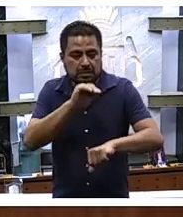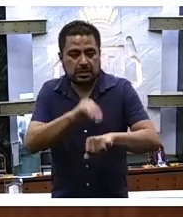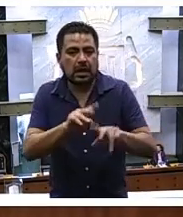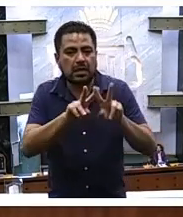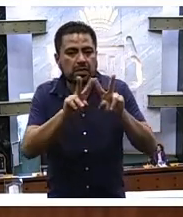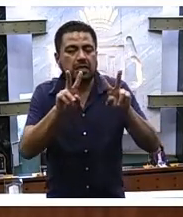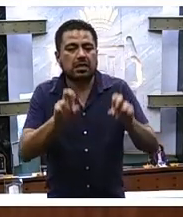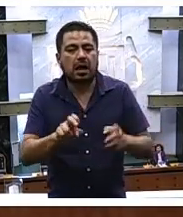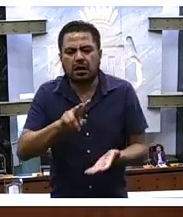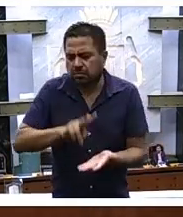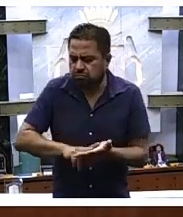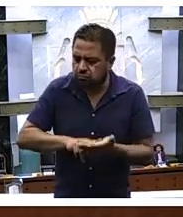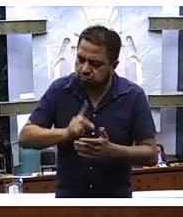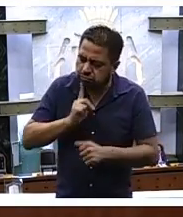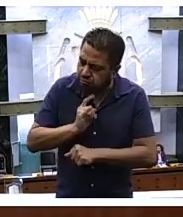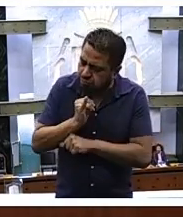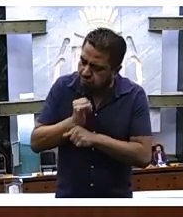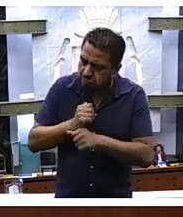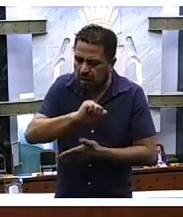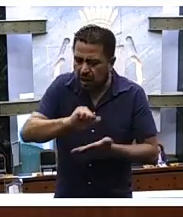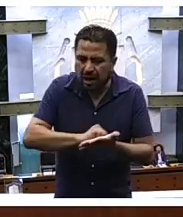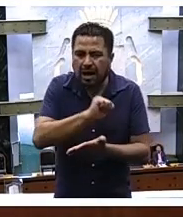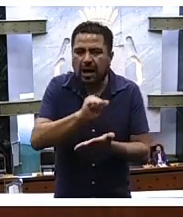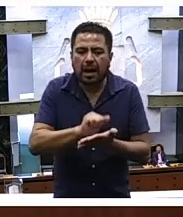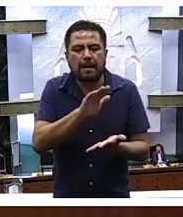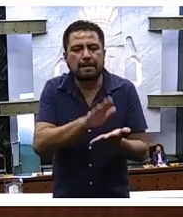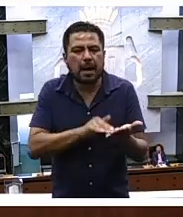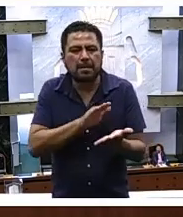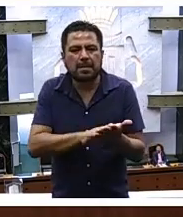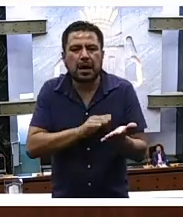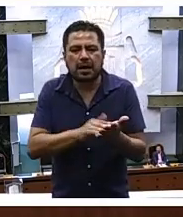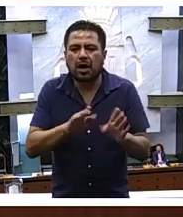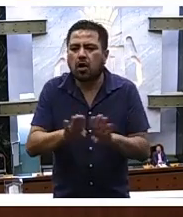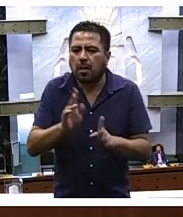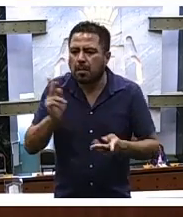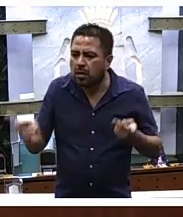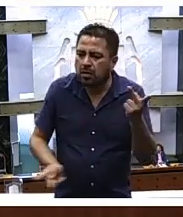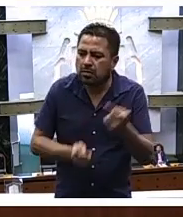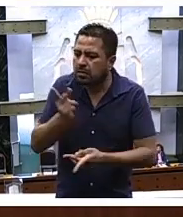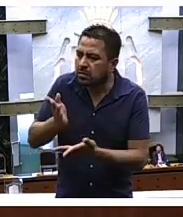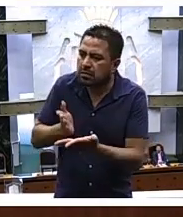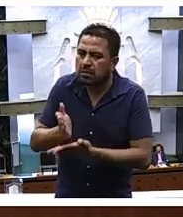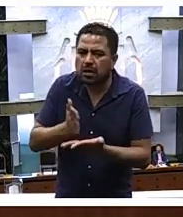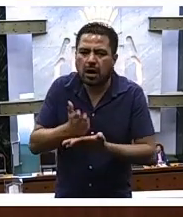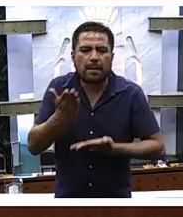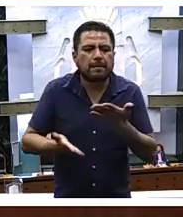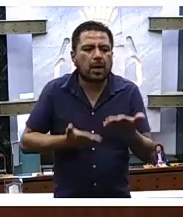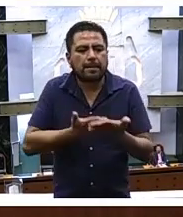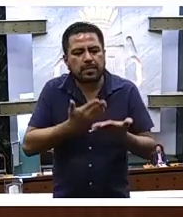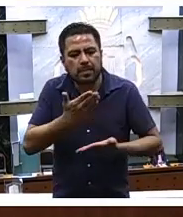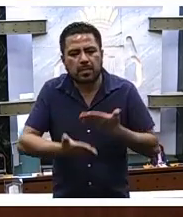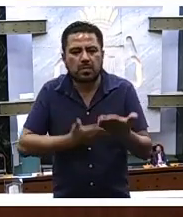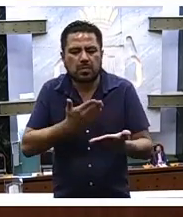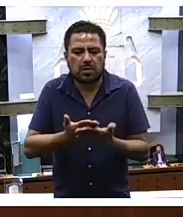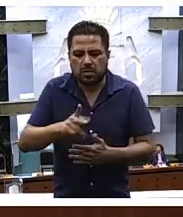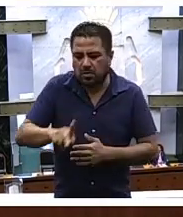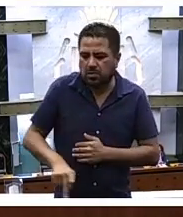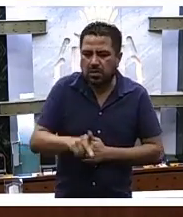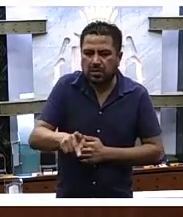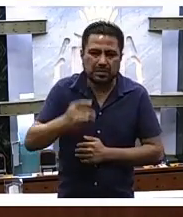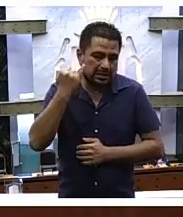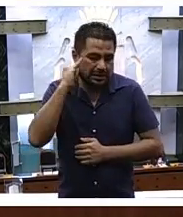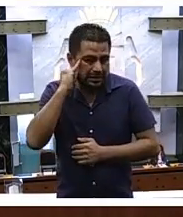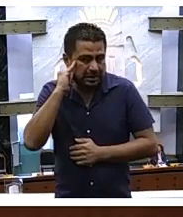asunto, verificó de las actas y documentos inherentes del proceso de consulta las propuestas presentadas por los pueblos y comunidades